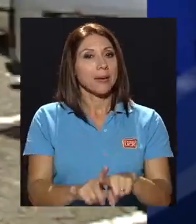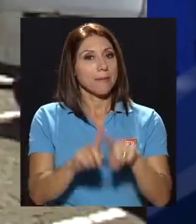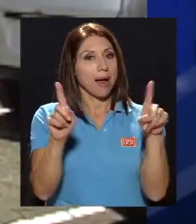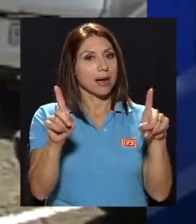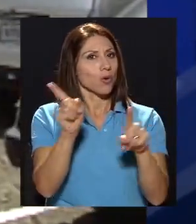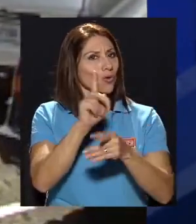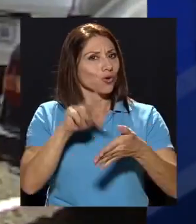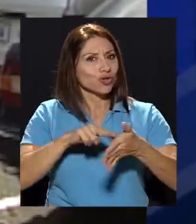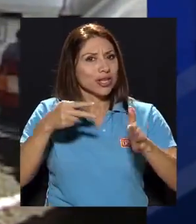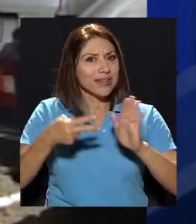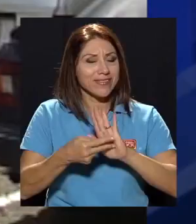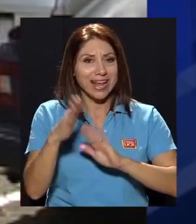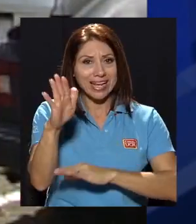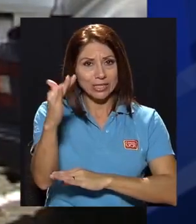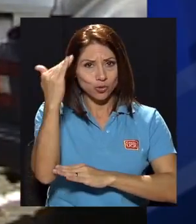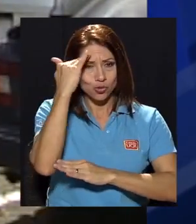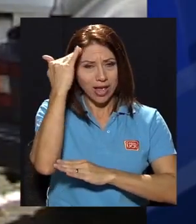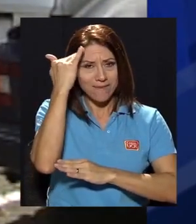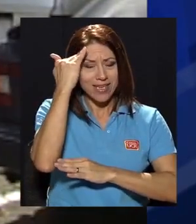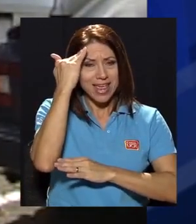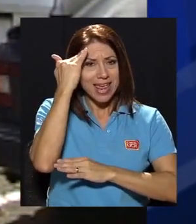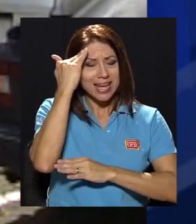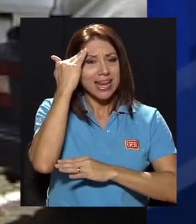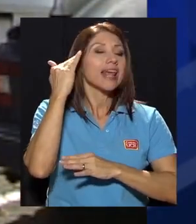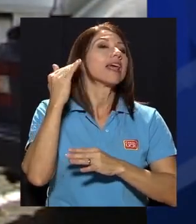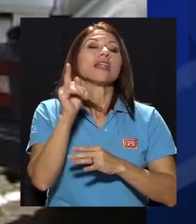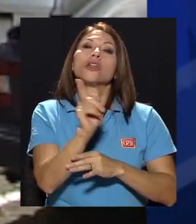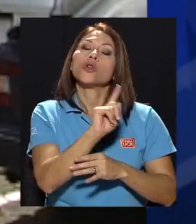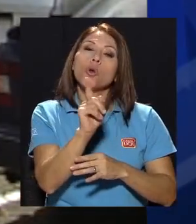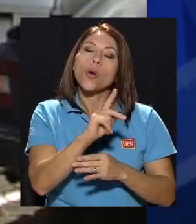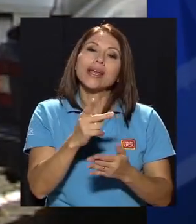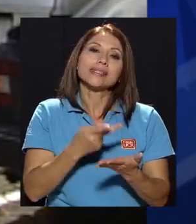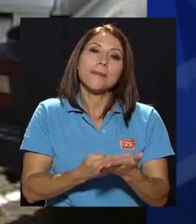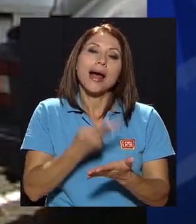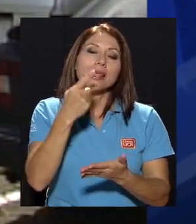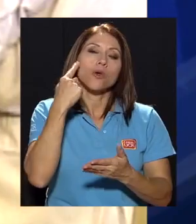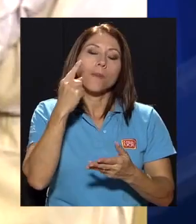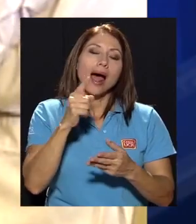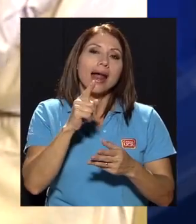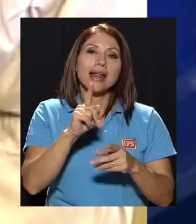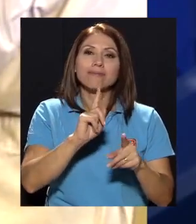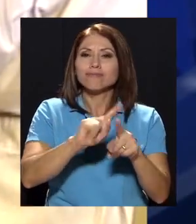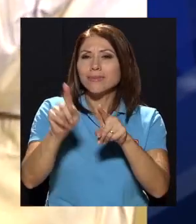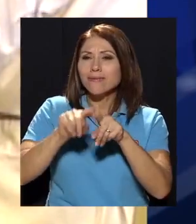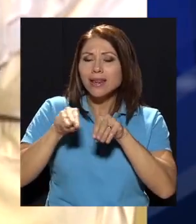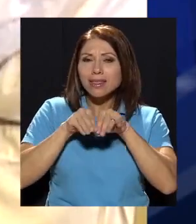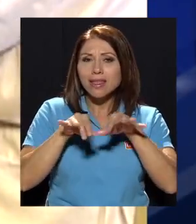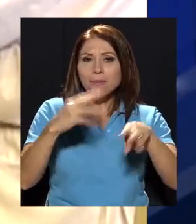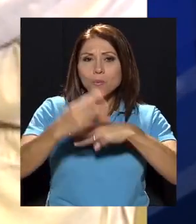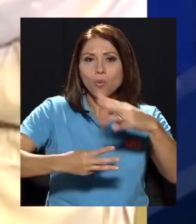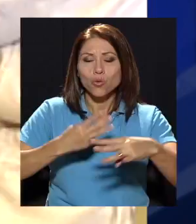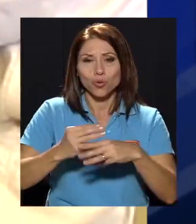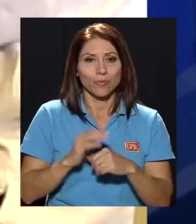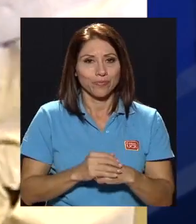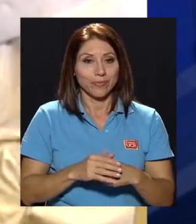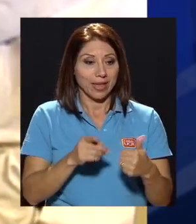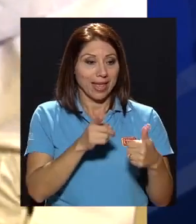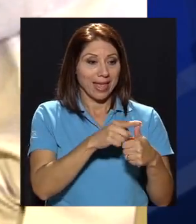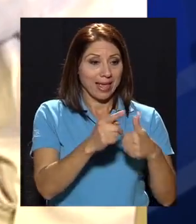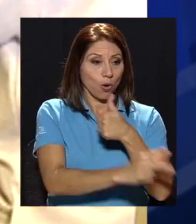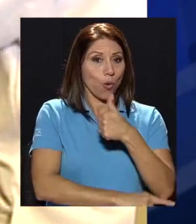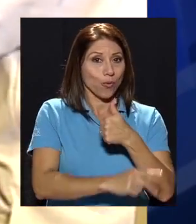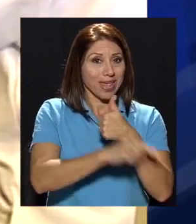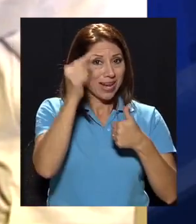por eso su saber acumulado deja de ser válido para recorrer el mundo. Hay un divorcio muy grande entre los gobiernos y